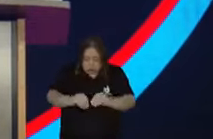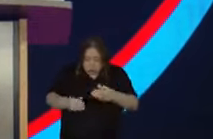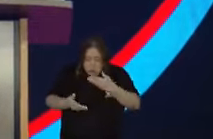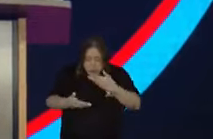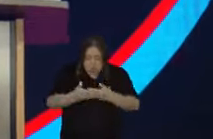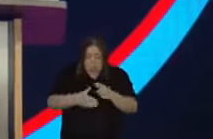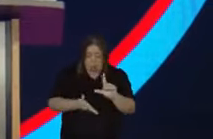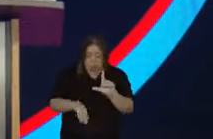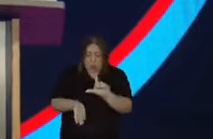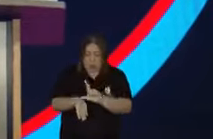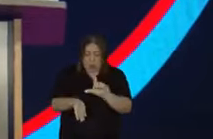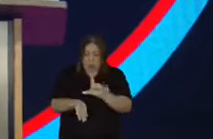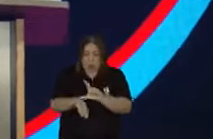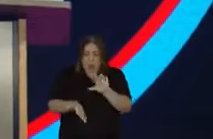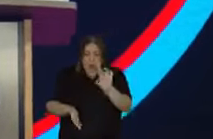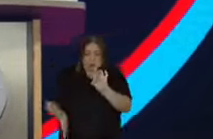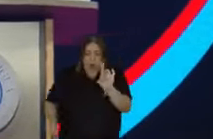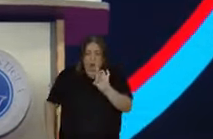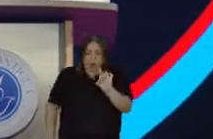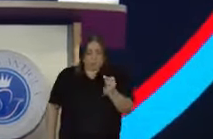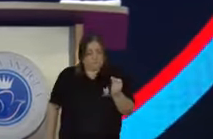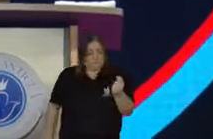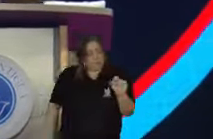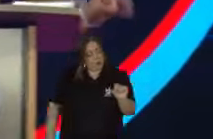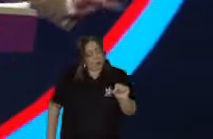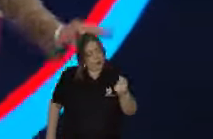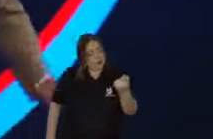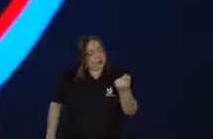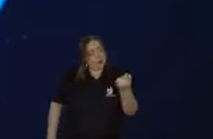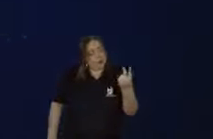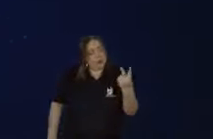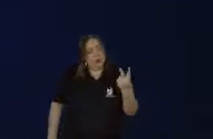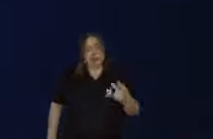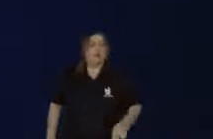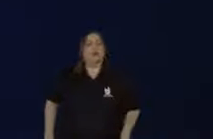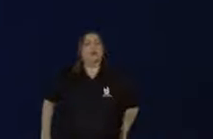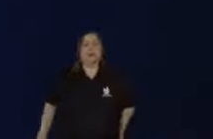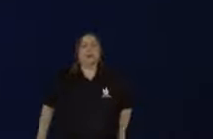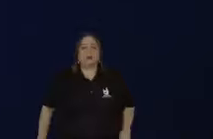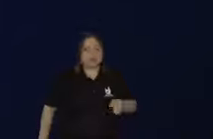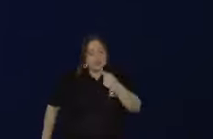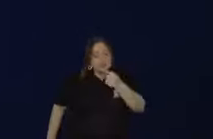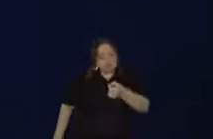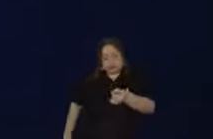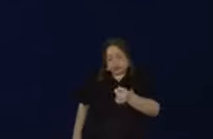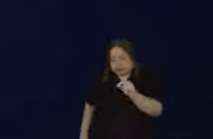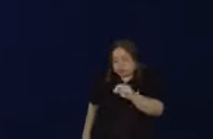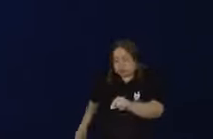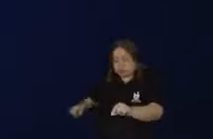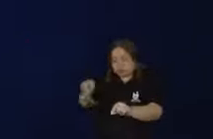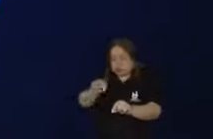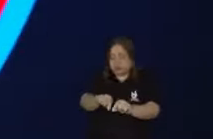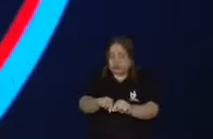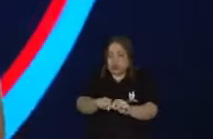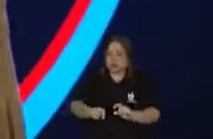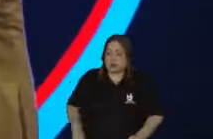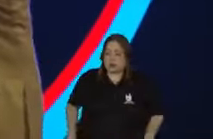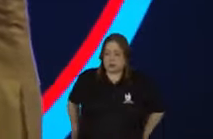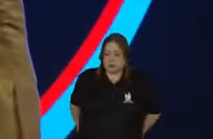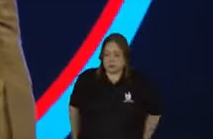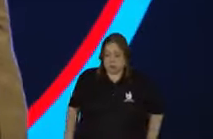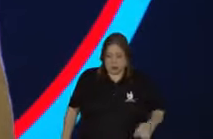Lucas capítulo 8, verso 12. Arrebata la semilla. ¿A cuántos tú y yo les hemos